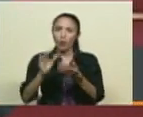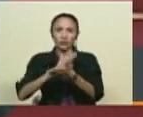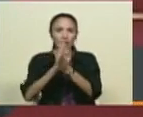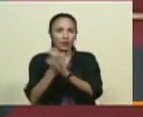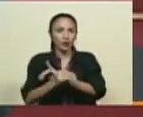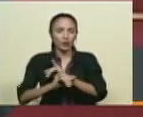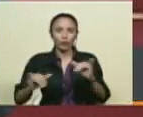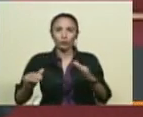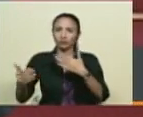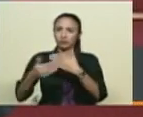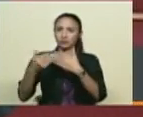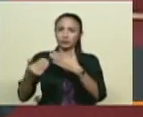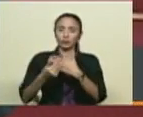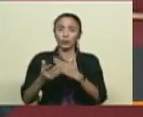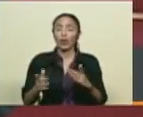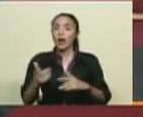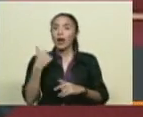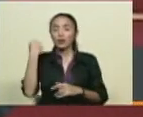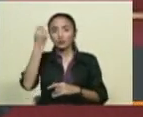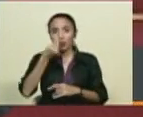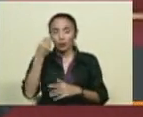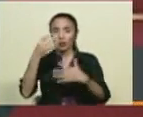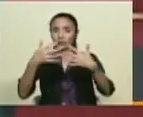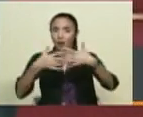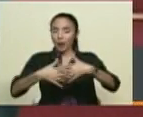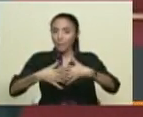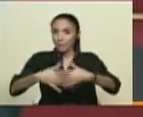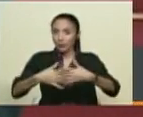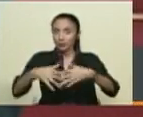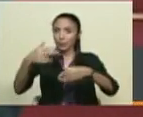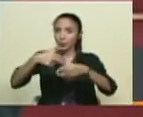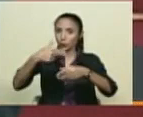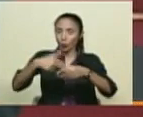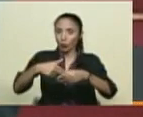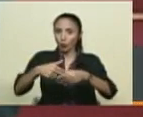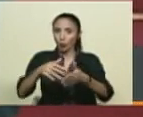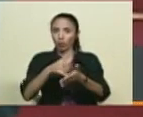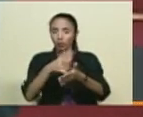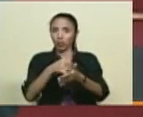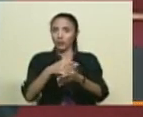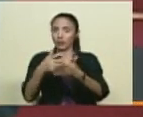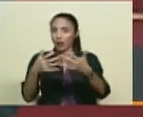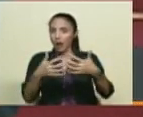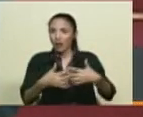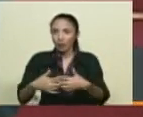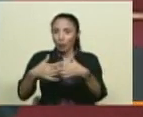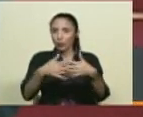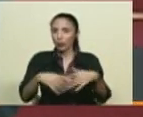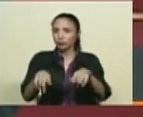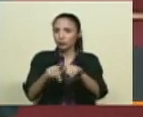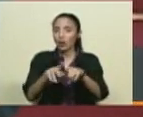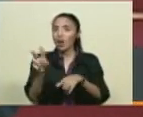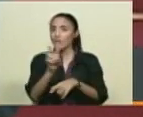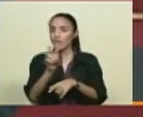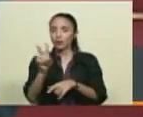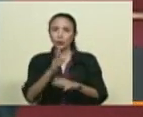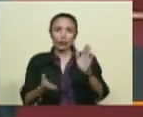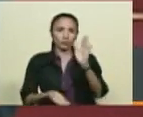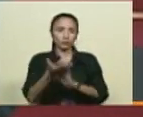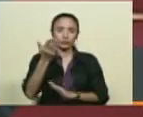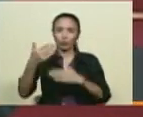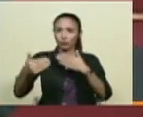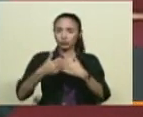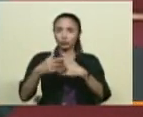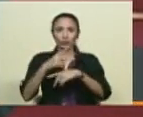quiere declarar un embargo petrolero de los Estados Unidos contra Venezuela, Venezuela superará cualquier amenaza o